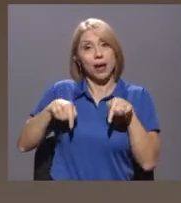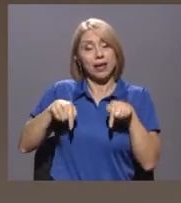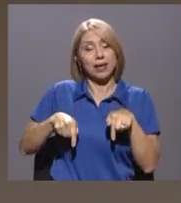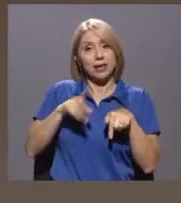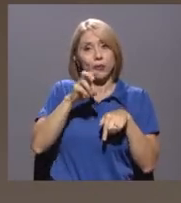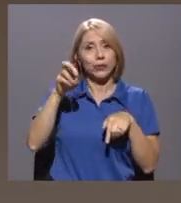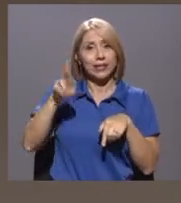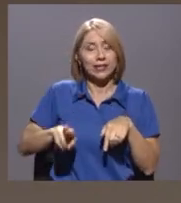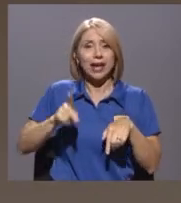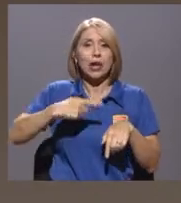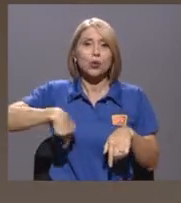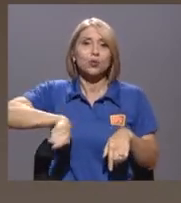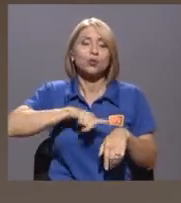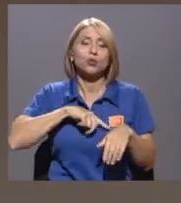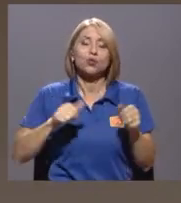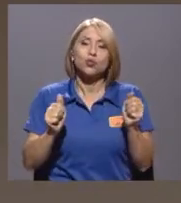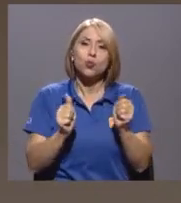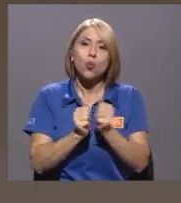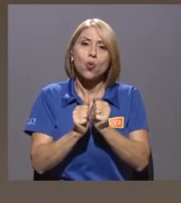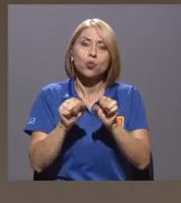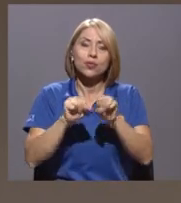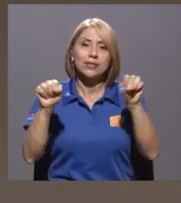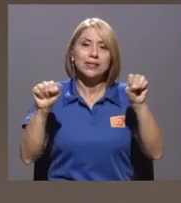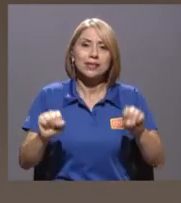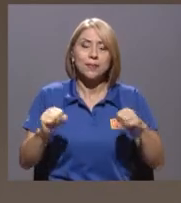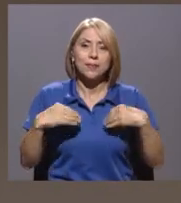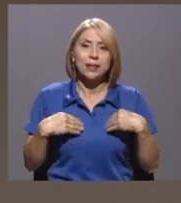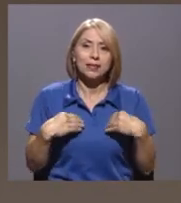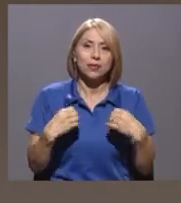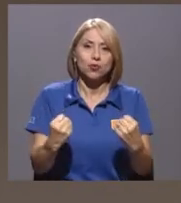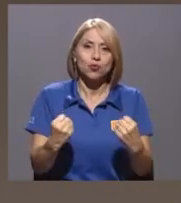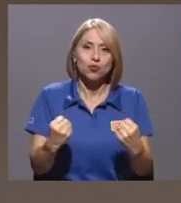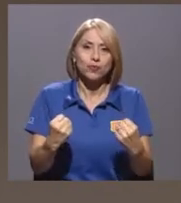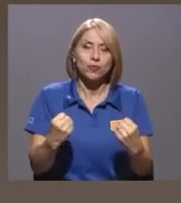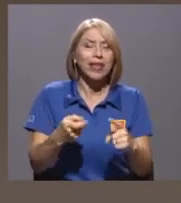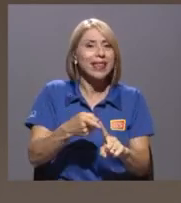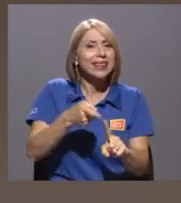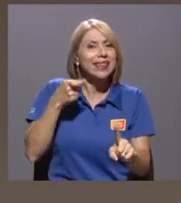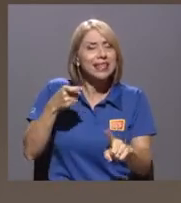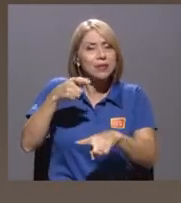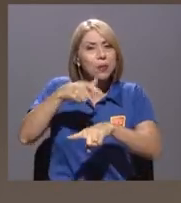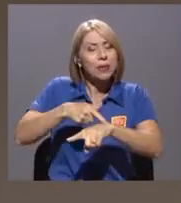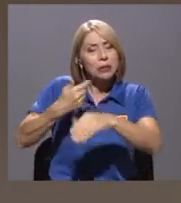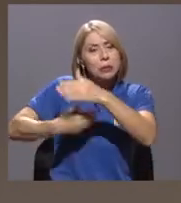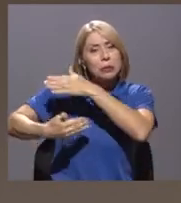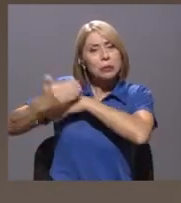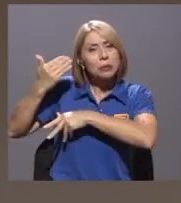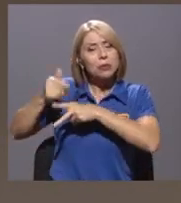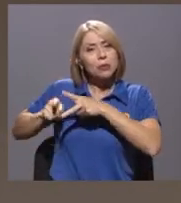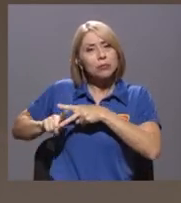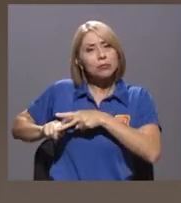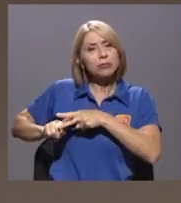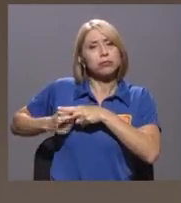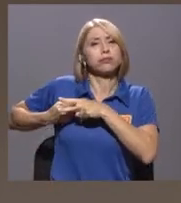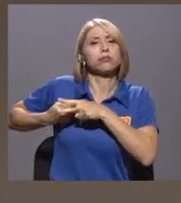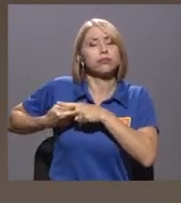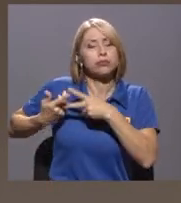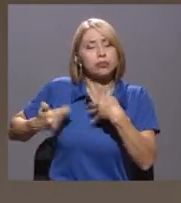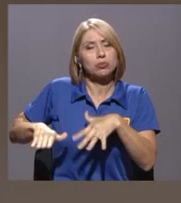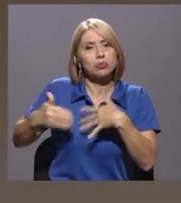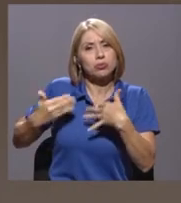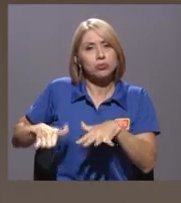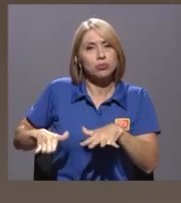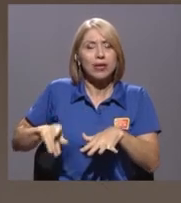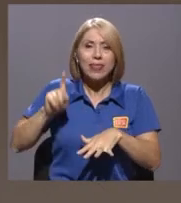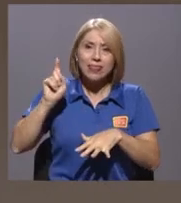sistema de salud que busca desde sus orígenes y don guido fue muy claro en ese que fuera